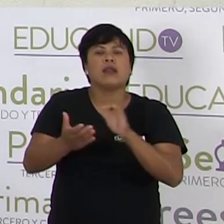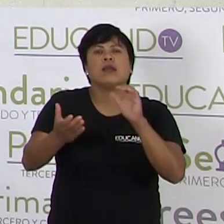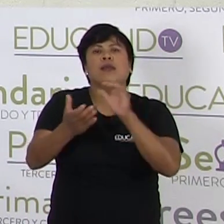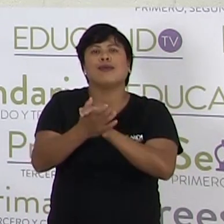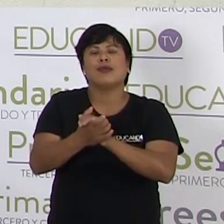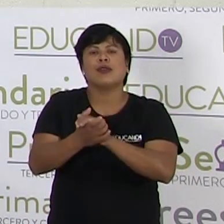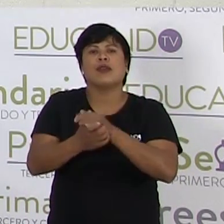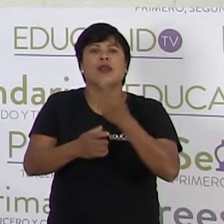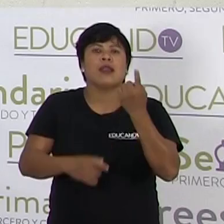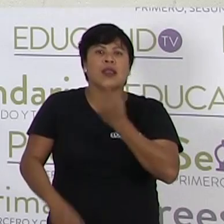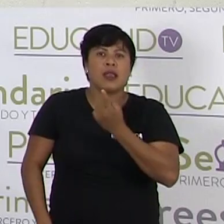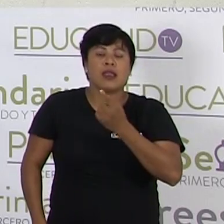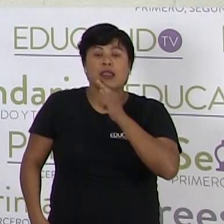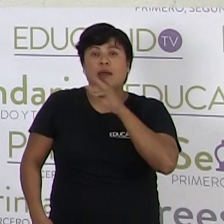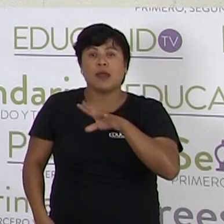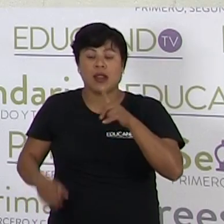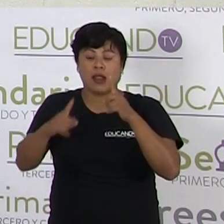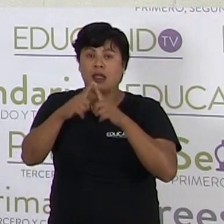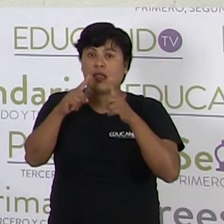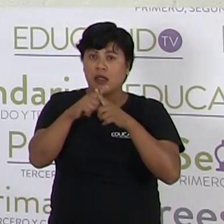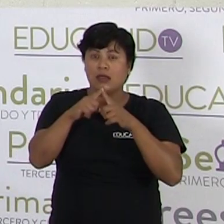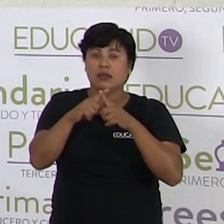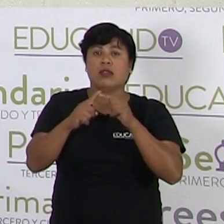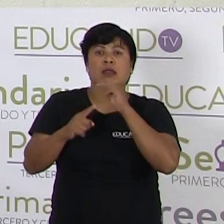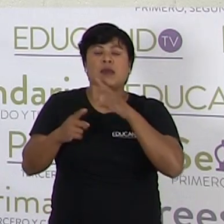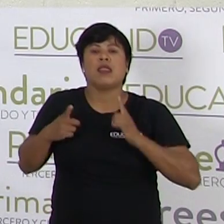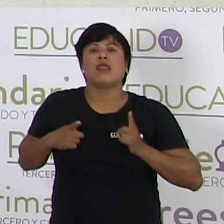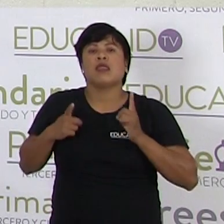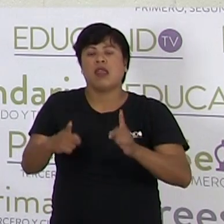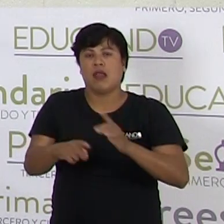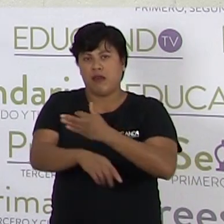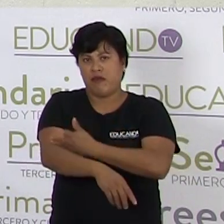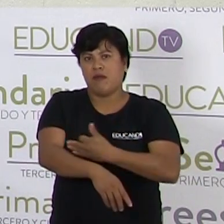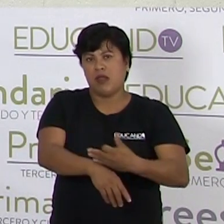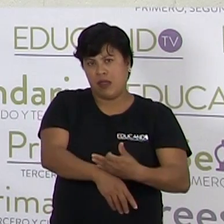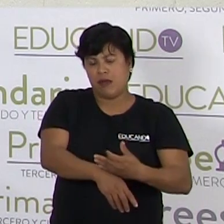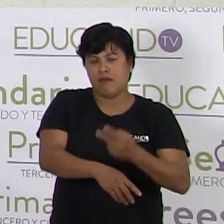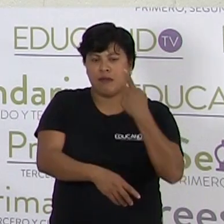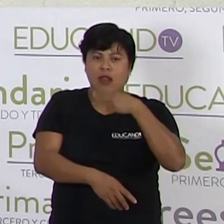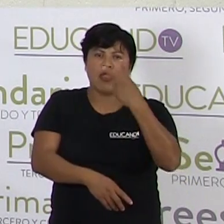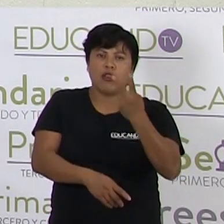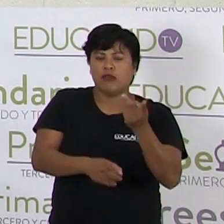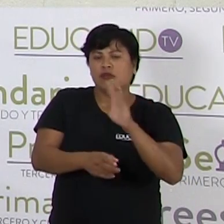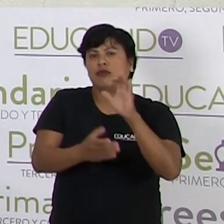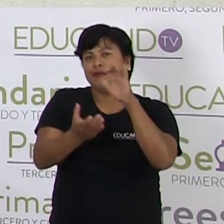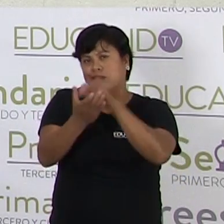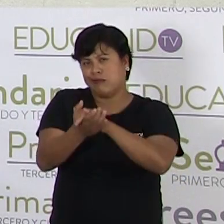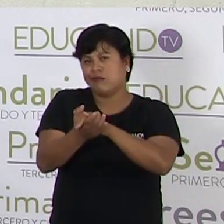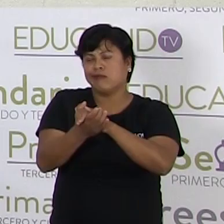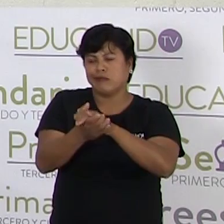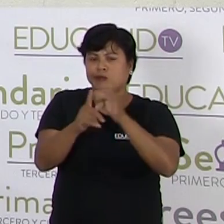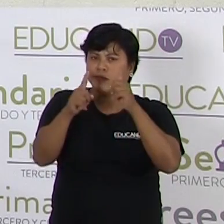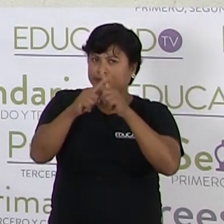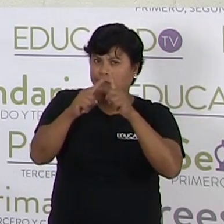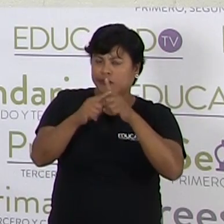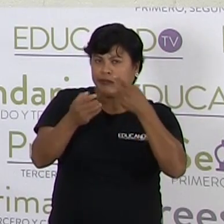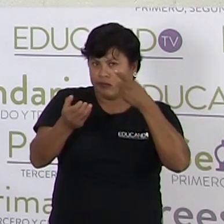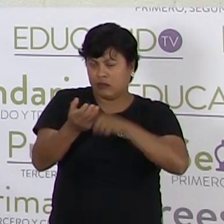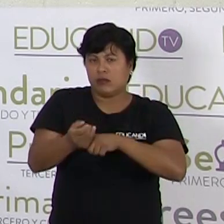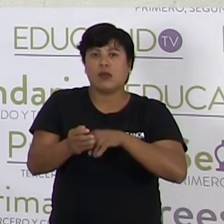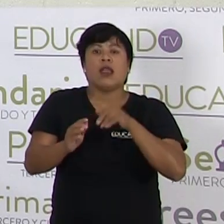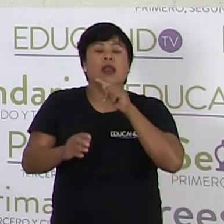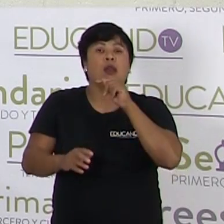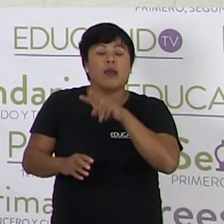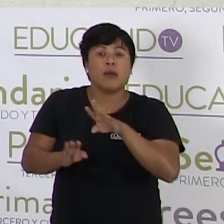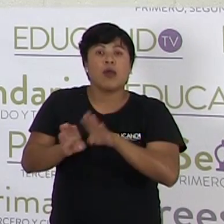matrimonio que la iglesia proporciona a la familia cuando dos personas se casan. Porque así como hay documentos